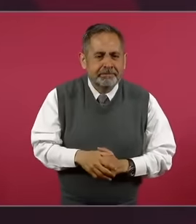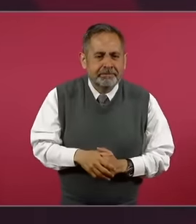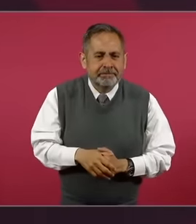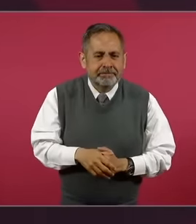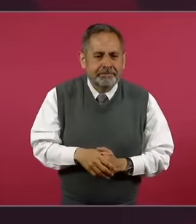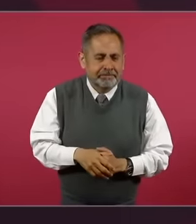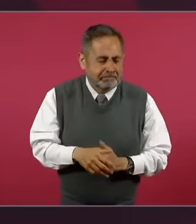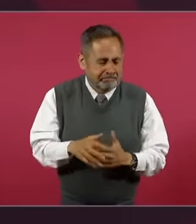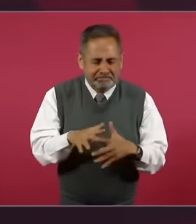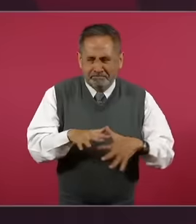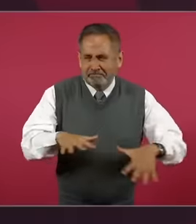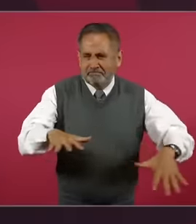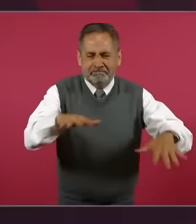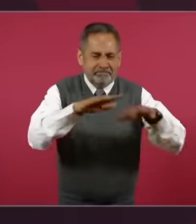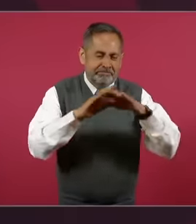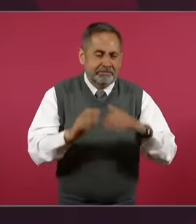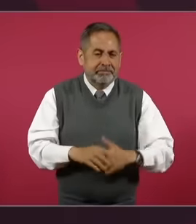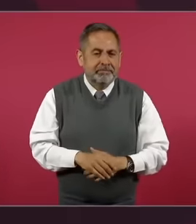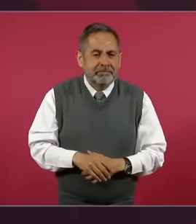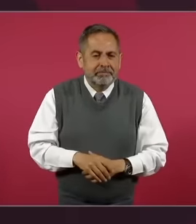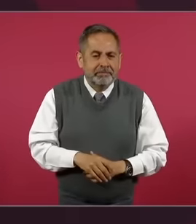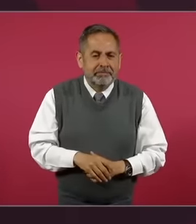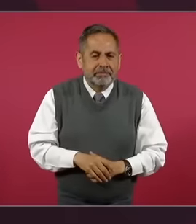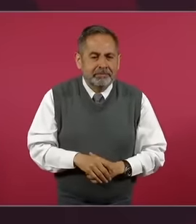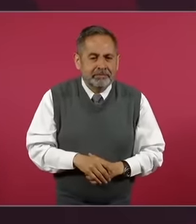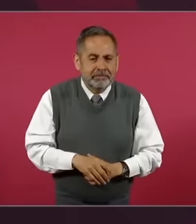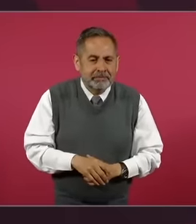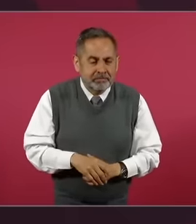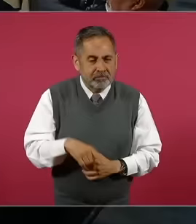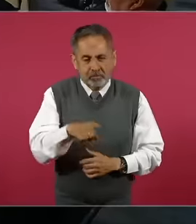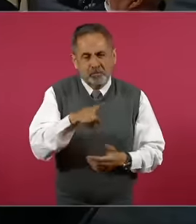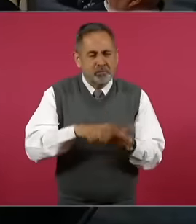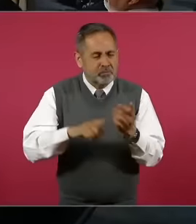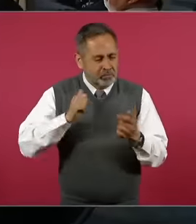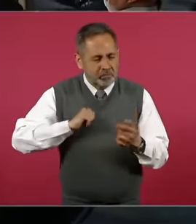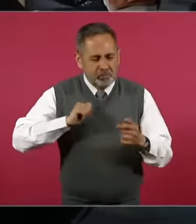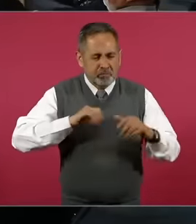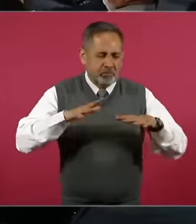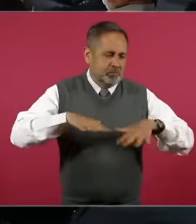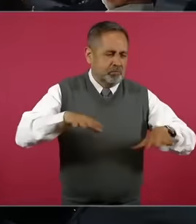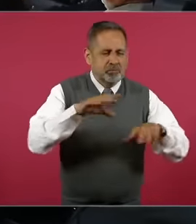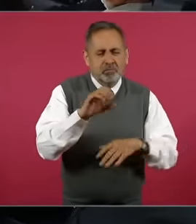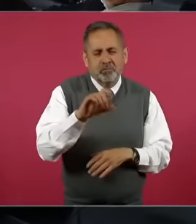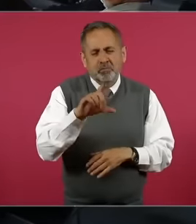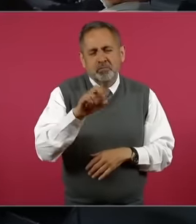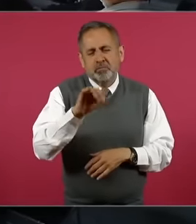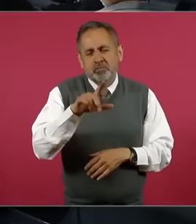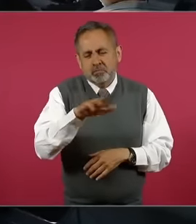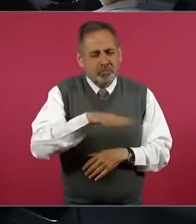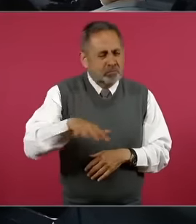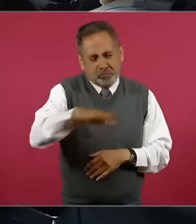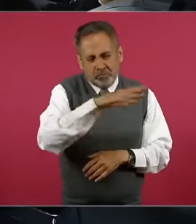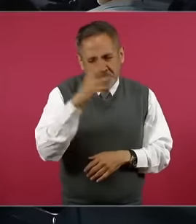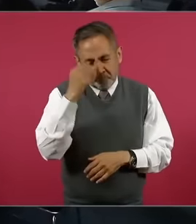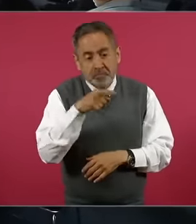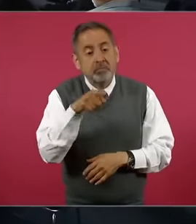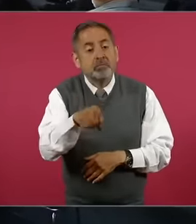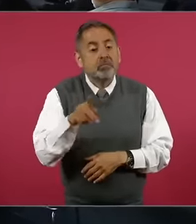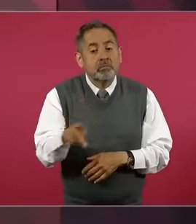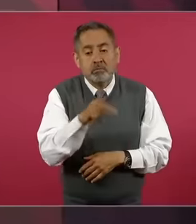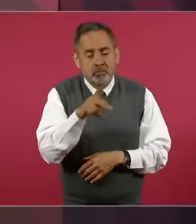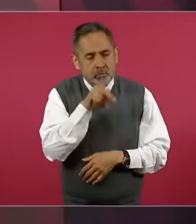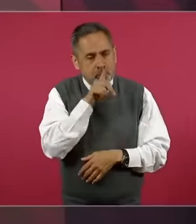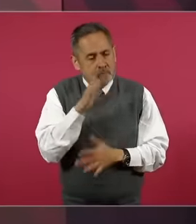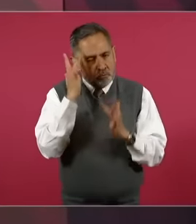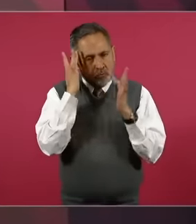Real de 14, un pueblo colonial, pero al mismo tiempo un pueblo